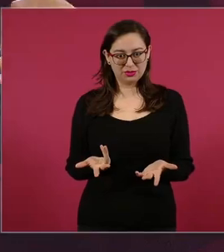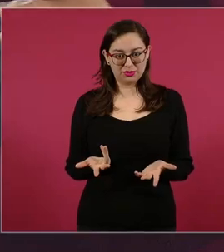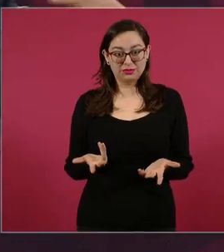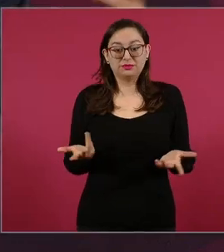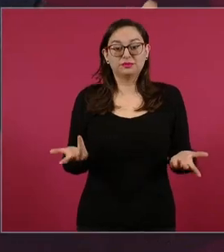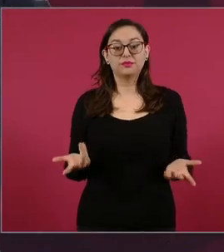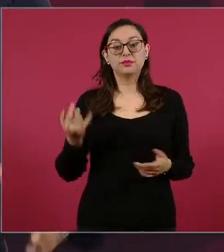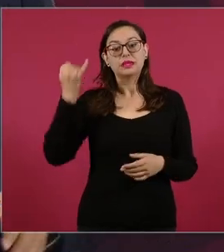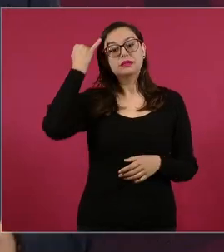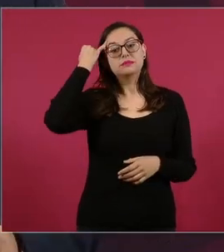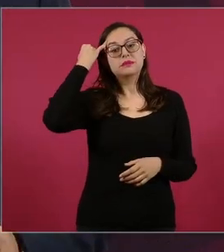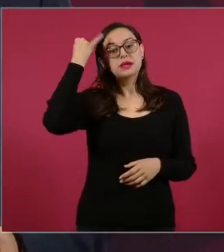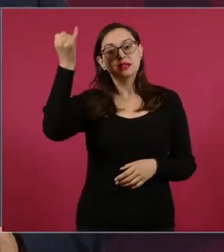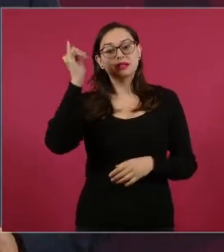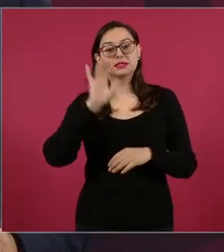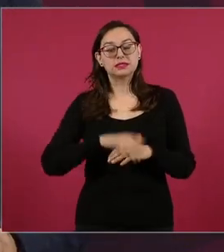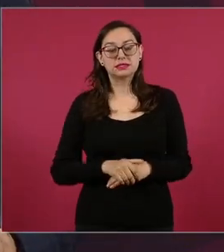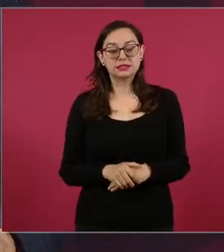reproducen un discurso